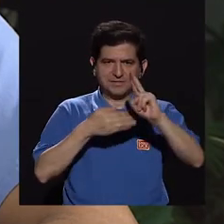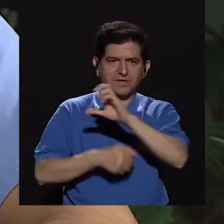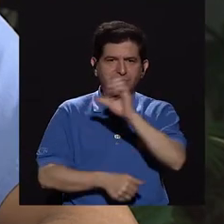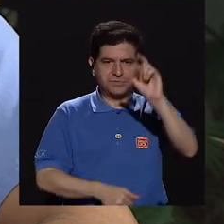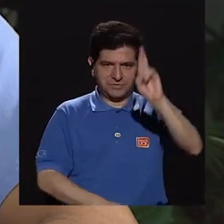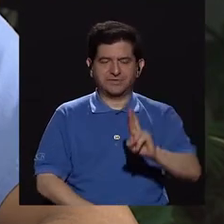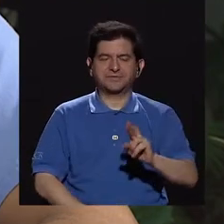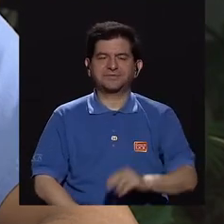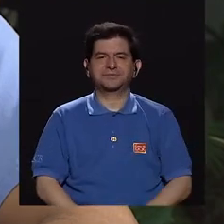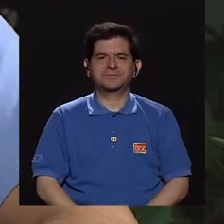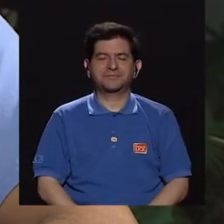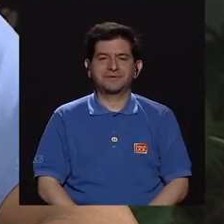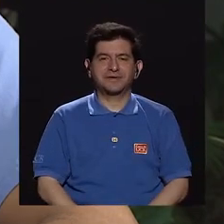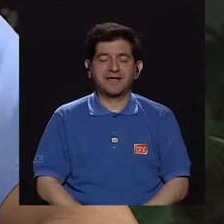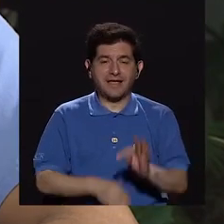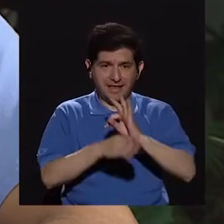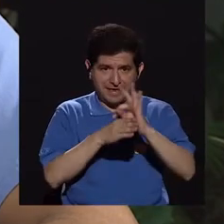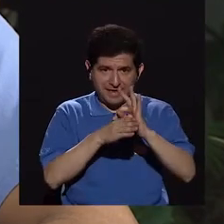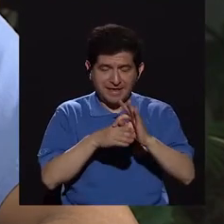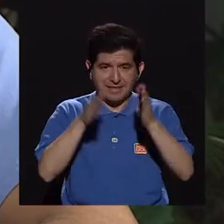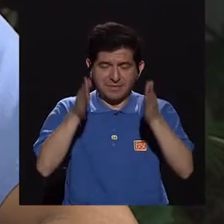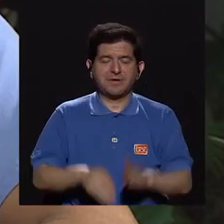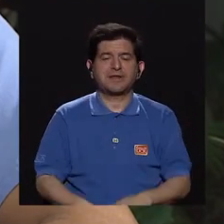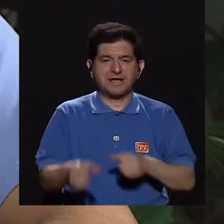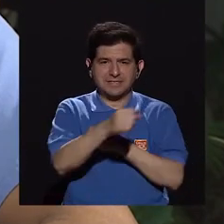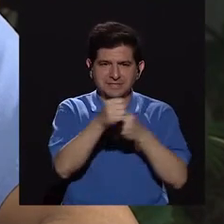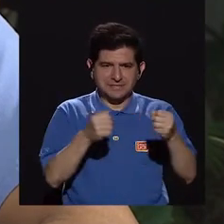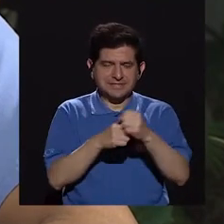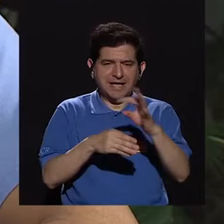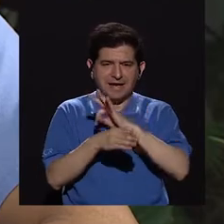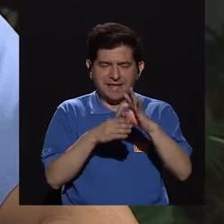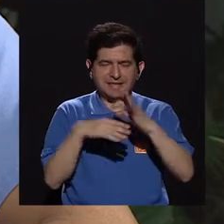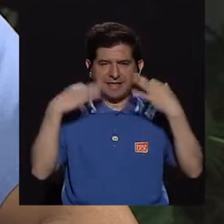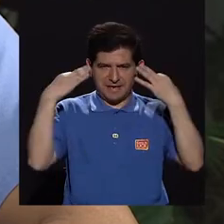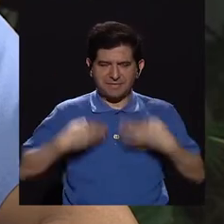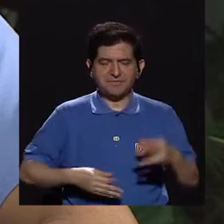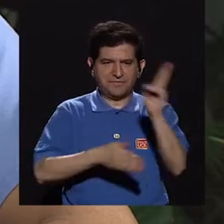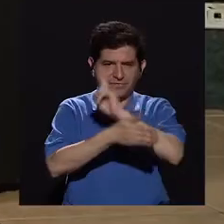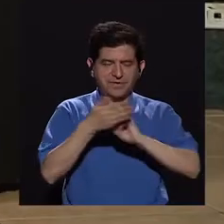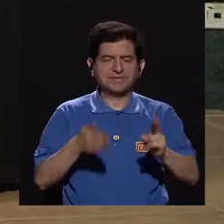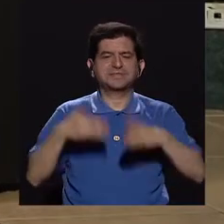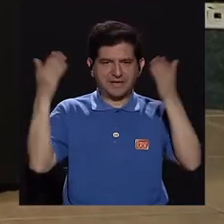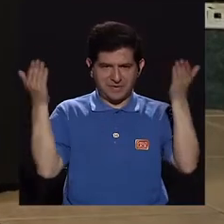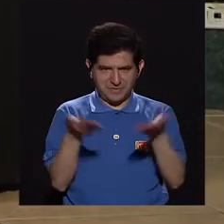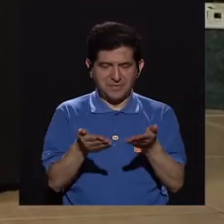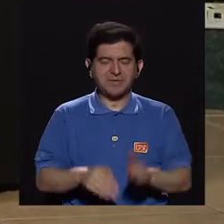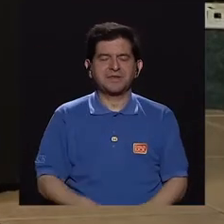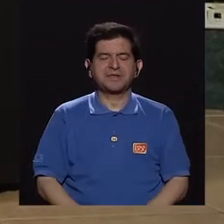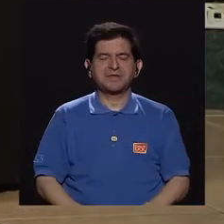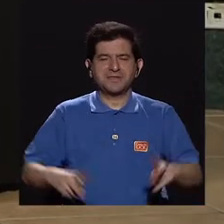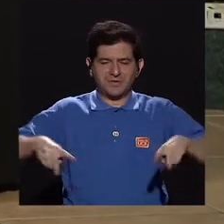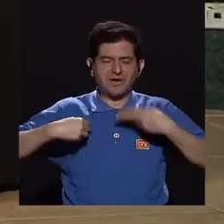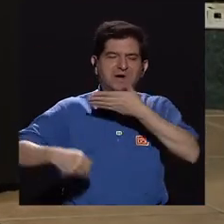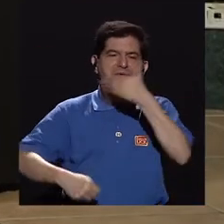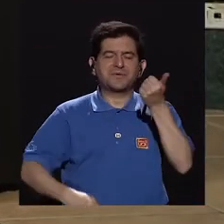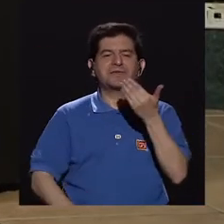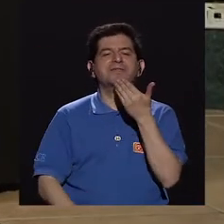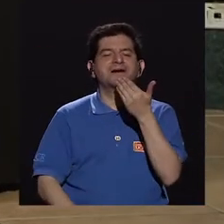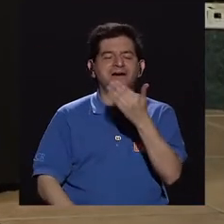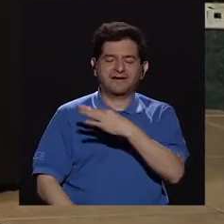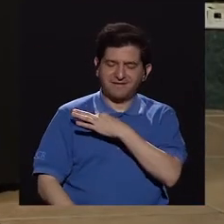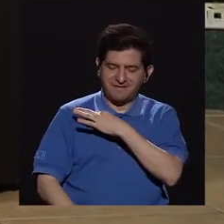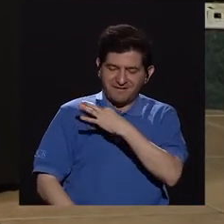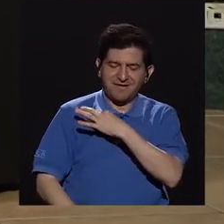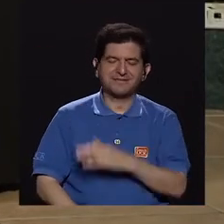Universidad de Costa Rica. Es terapeuta de la Sala de Terapia Física de nuestra universidad. Bienvenido, Eddie, a Vivir Mejor. Muchísimas gracias